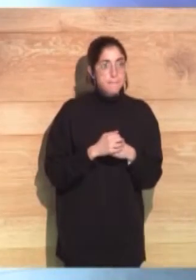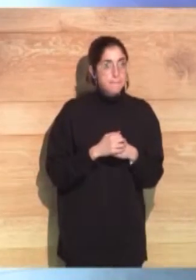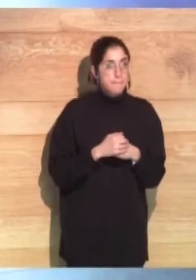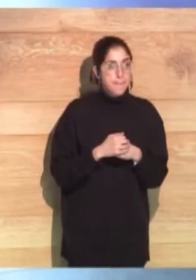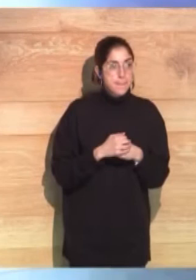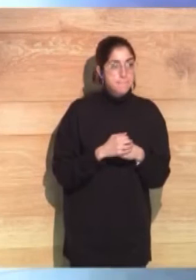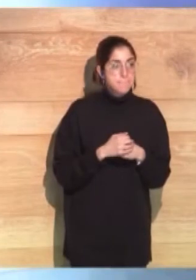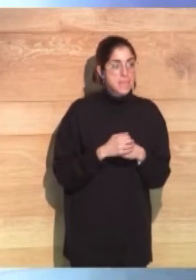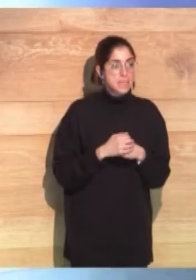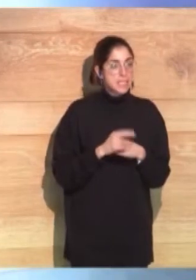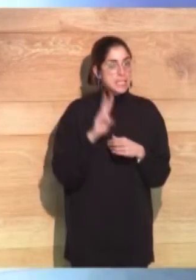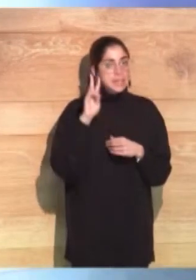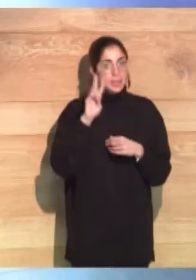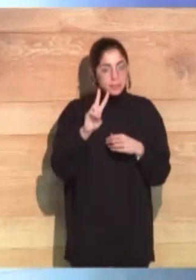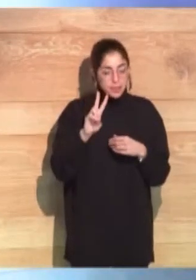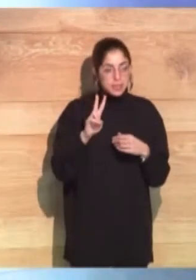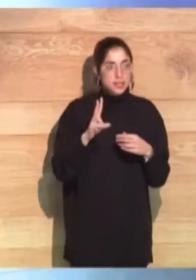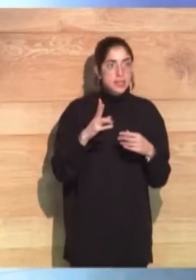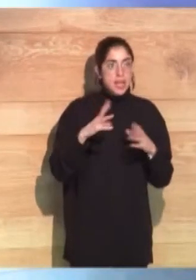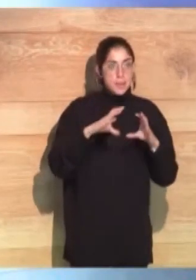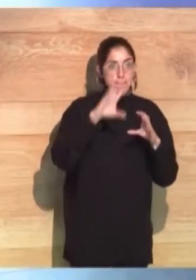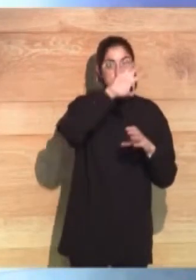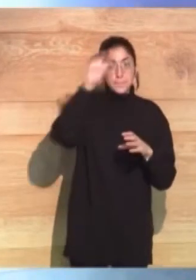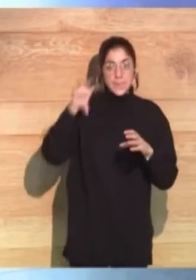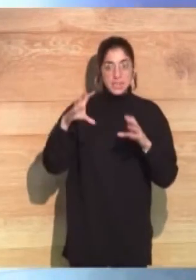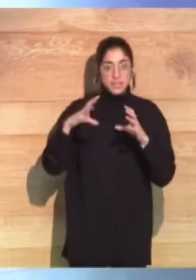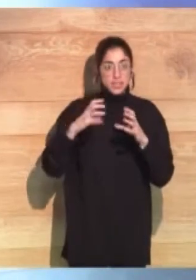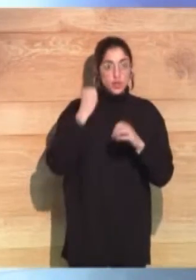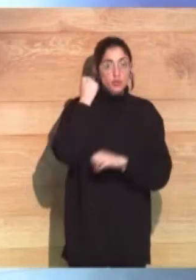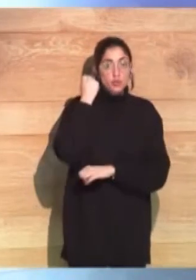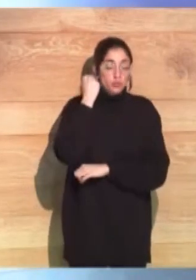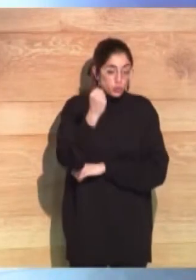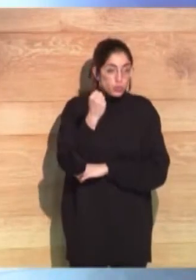y ver que todas las grandes potencias se juntasen